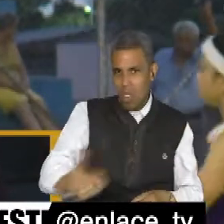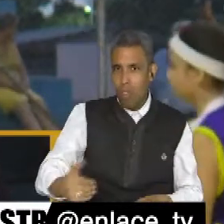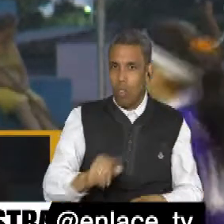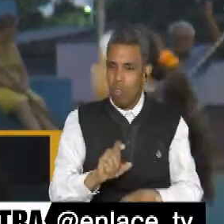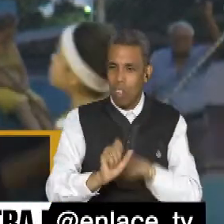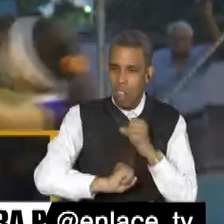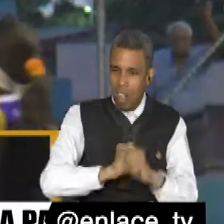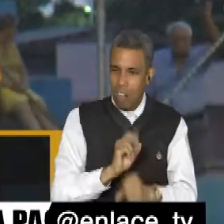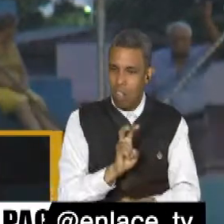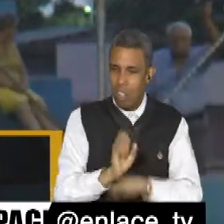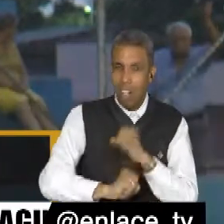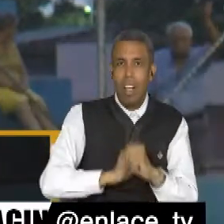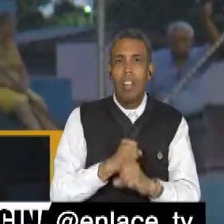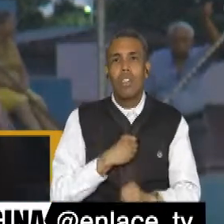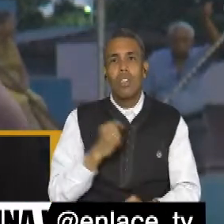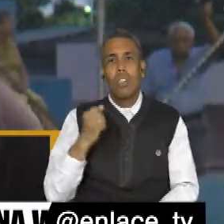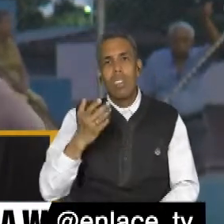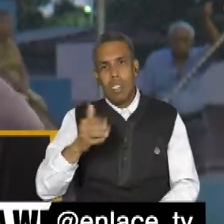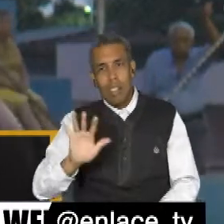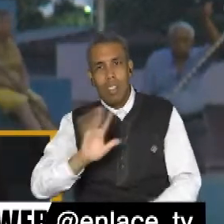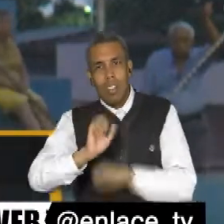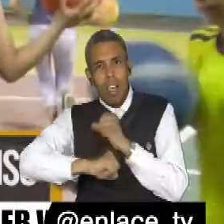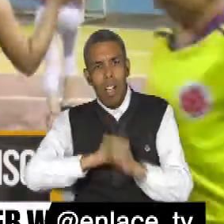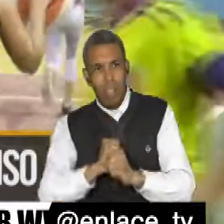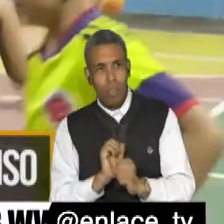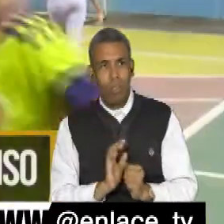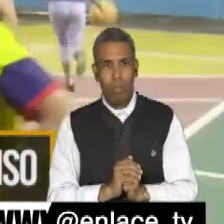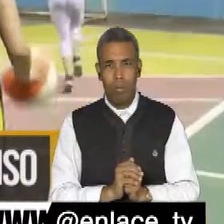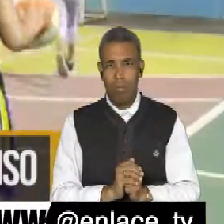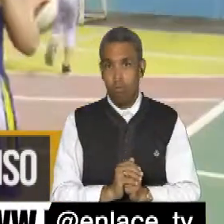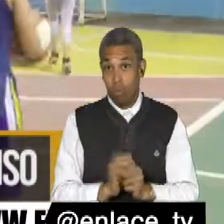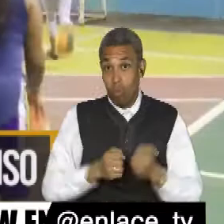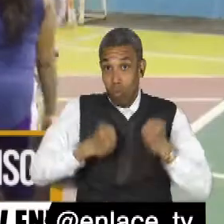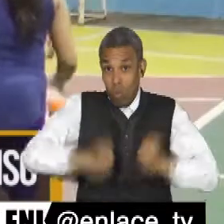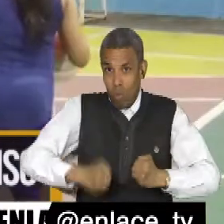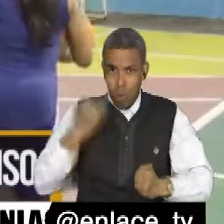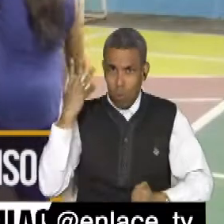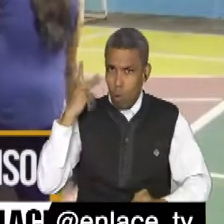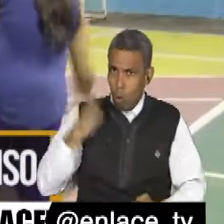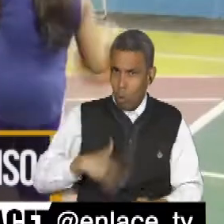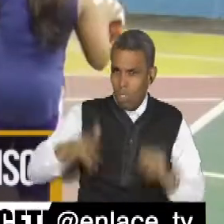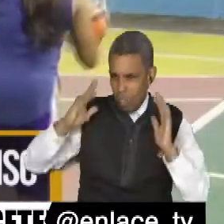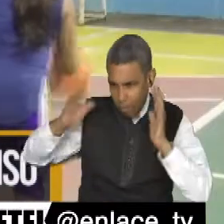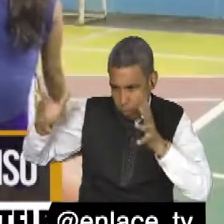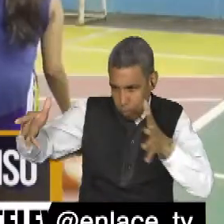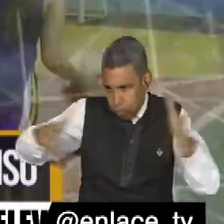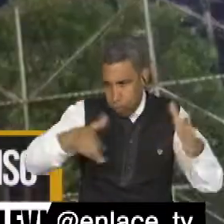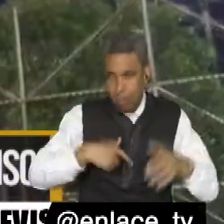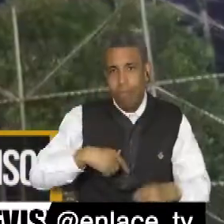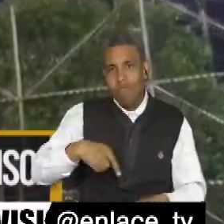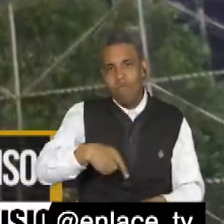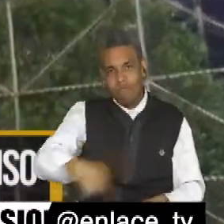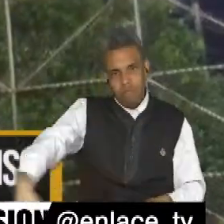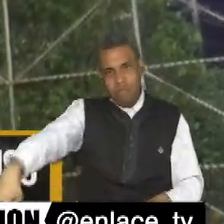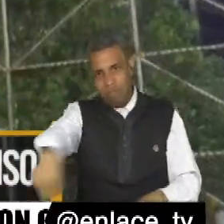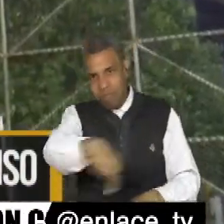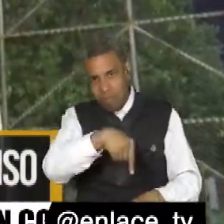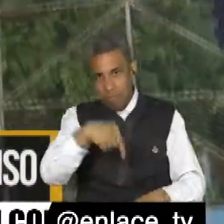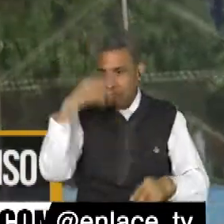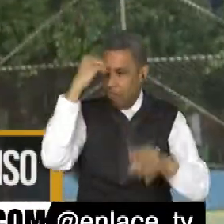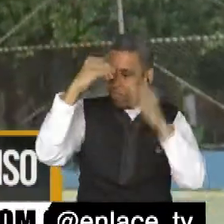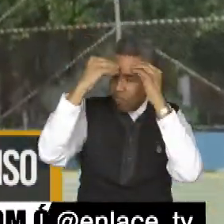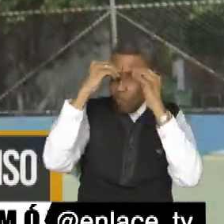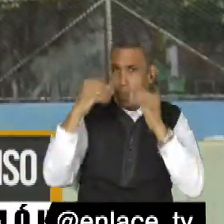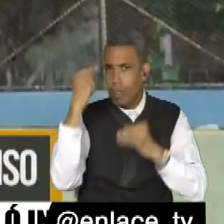los divido y aquí entrenan fuerte, todos los días entrenan fuertemente. Y pues ellos se van preparando física